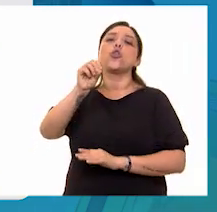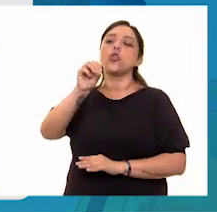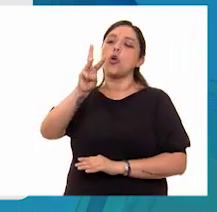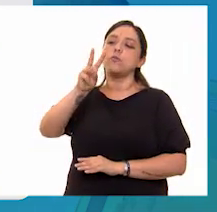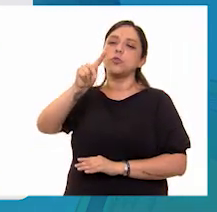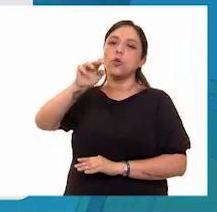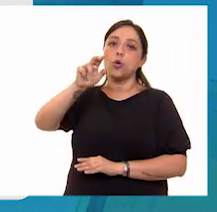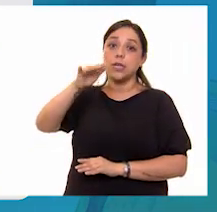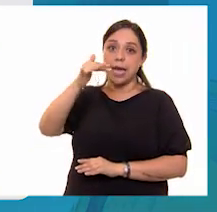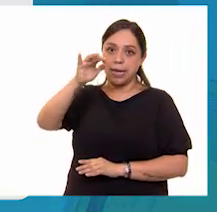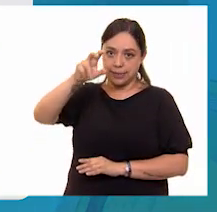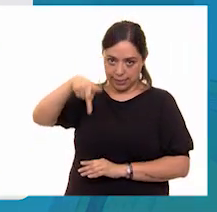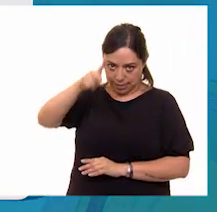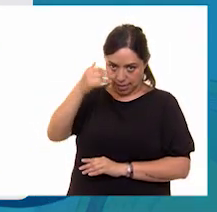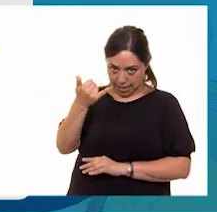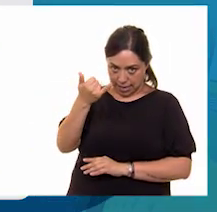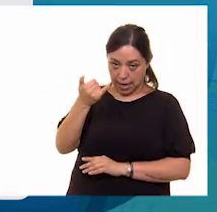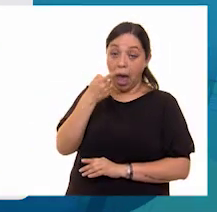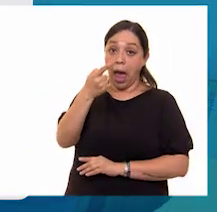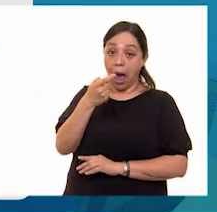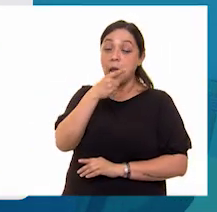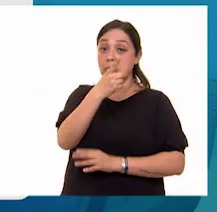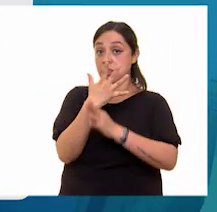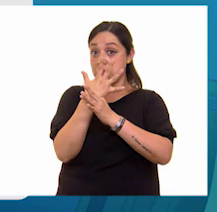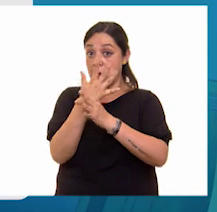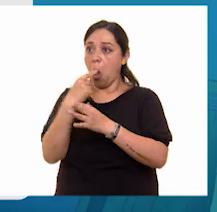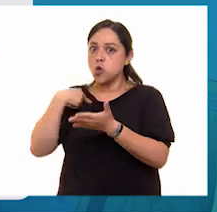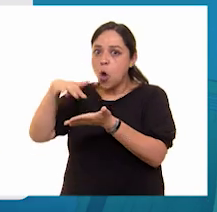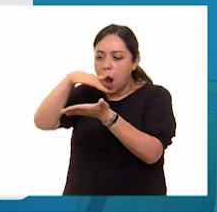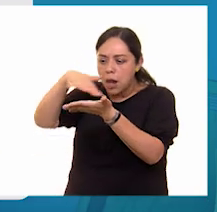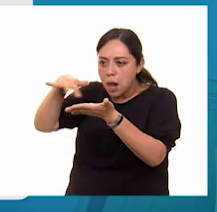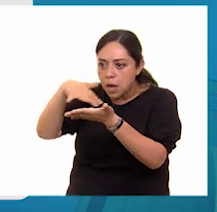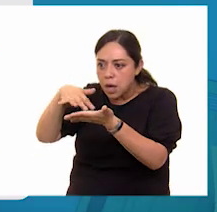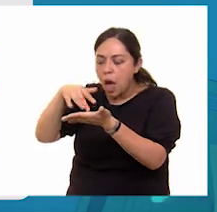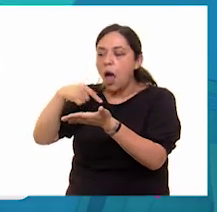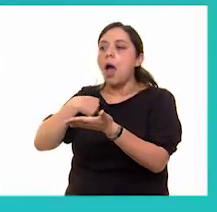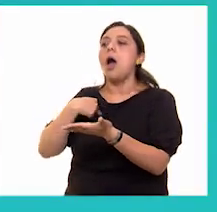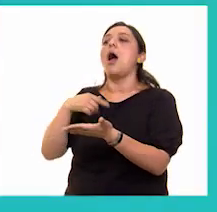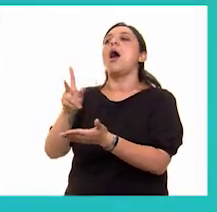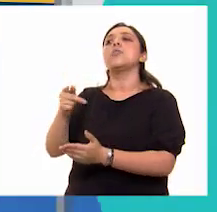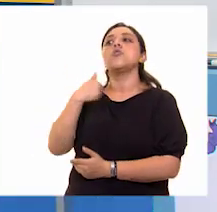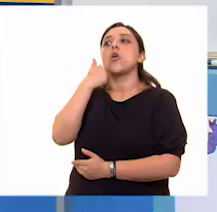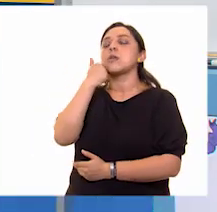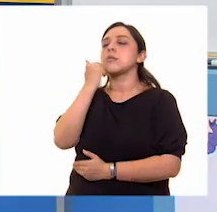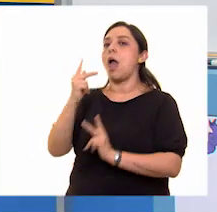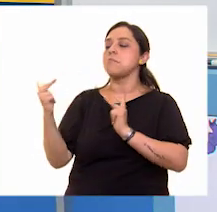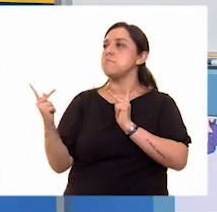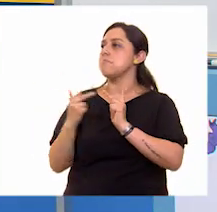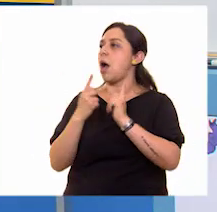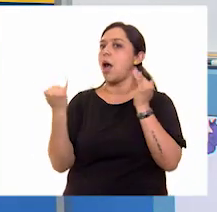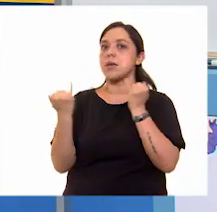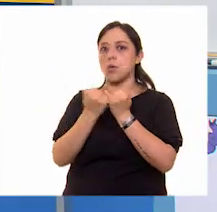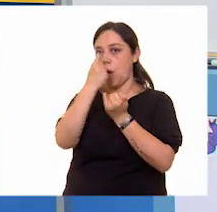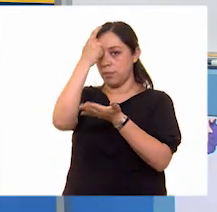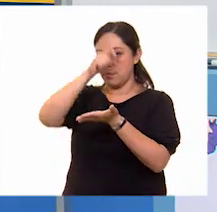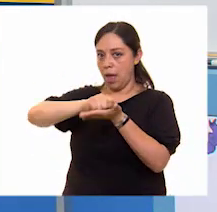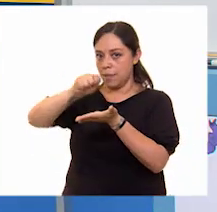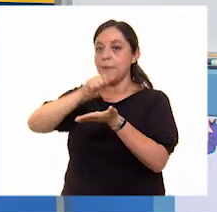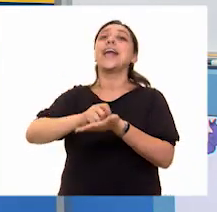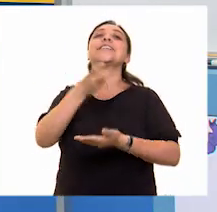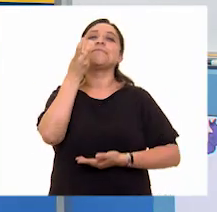a Dostoyevsky, comprendió que él también quería ser escritor. Exactamente, María. Vimos que la lectura